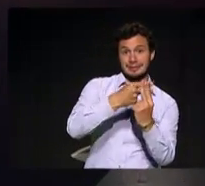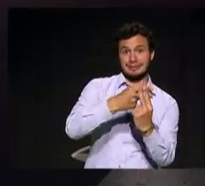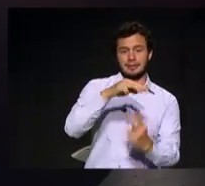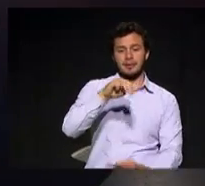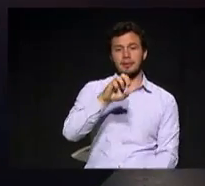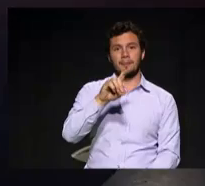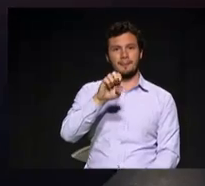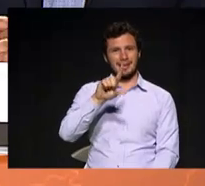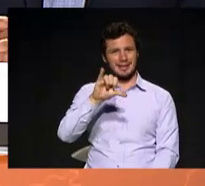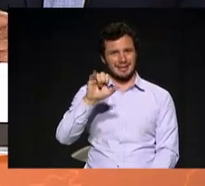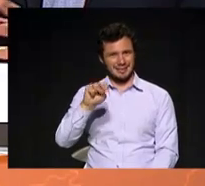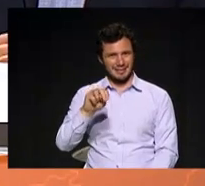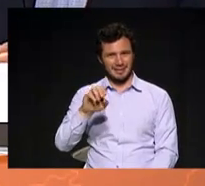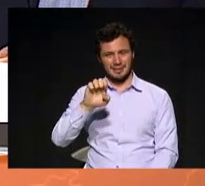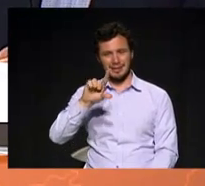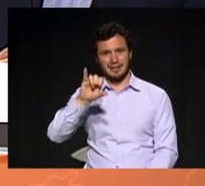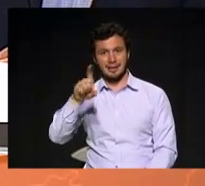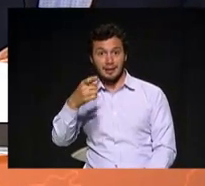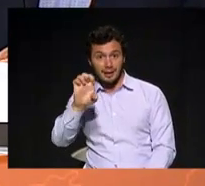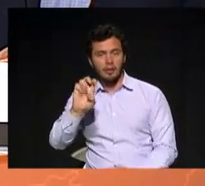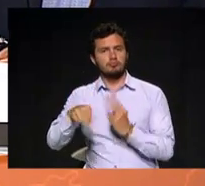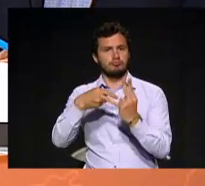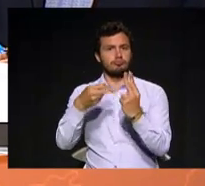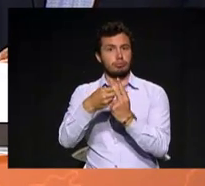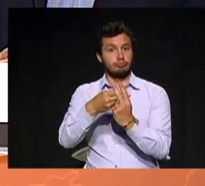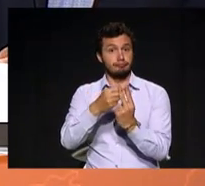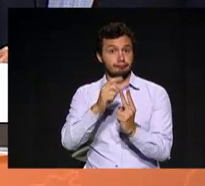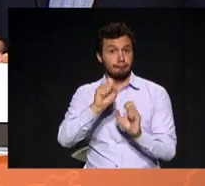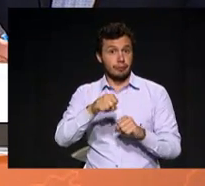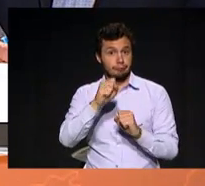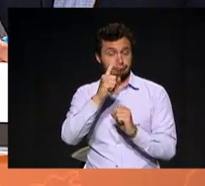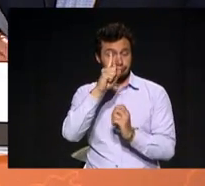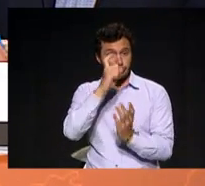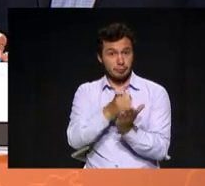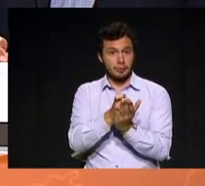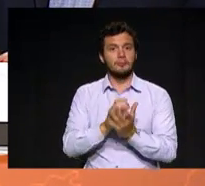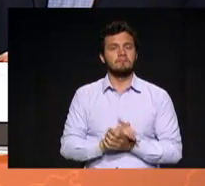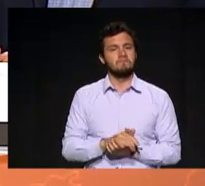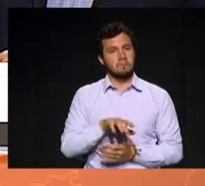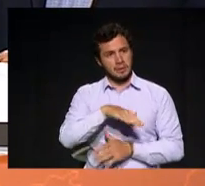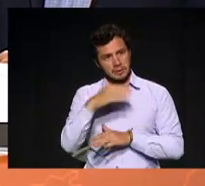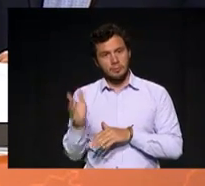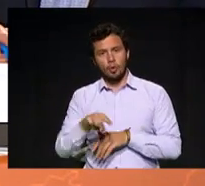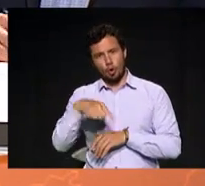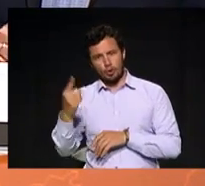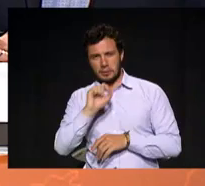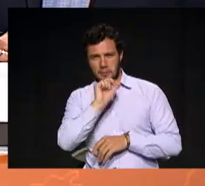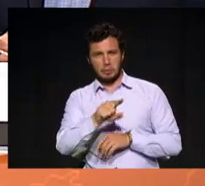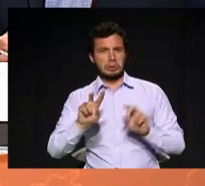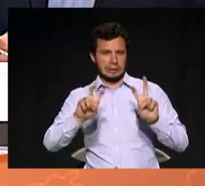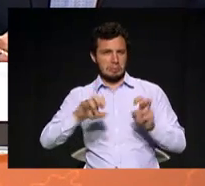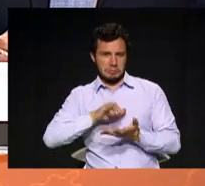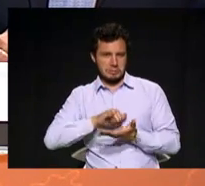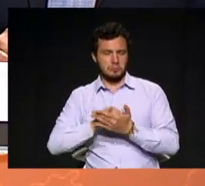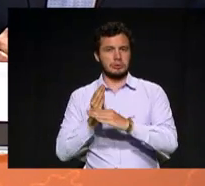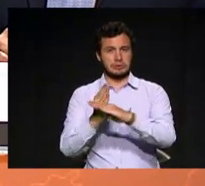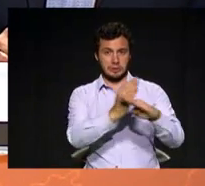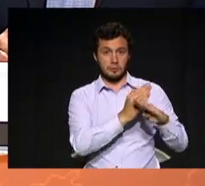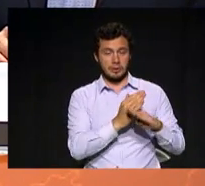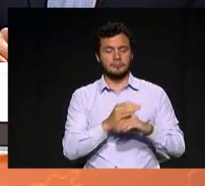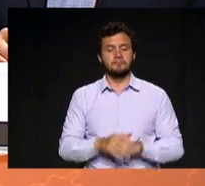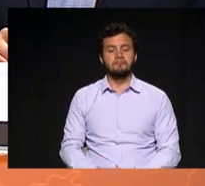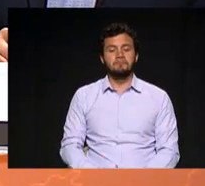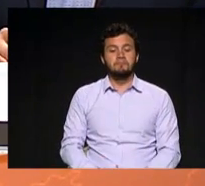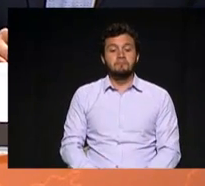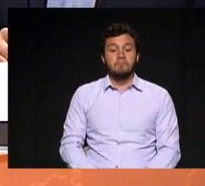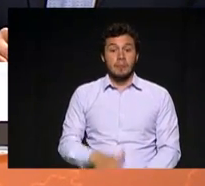entonces con la segunda pregunta en materia de seguridad candidatos en medellín y en el valle de aburrá existen 10 de los 23 grupos